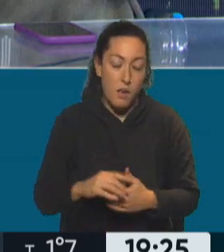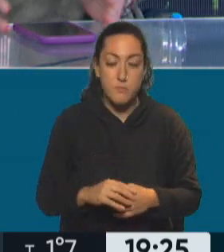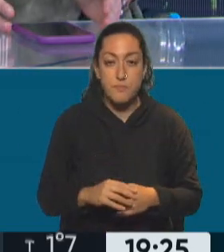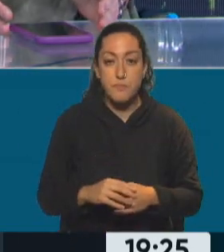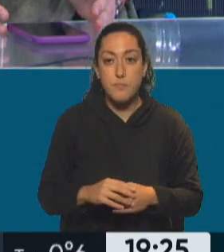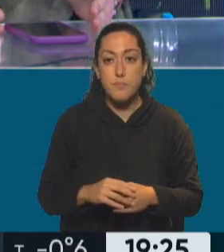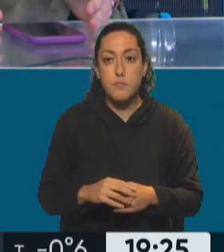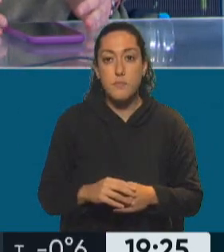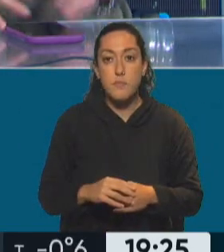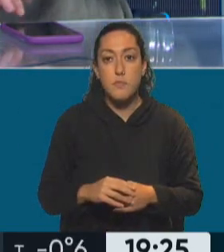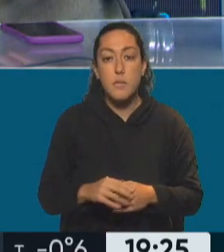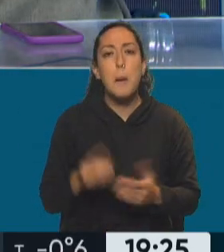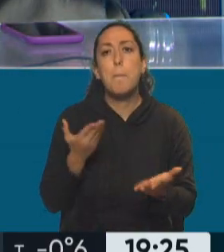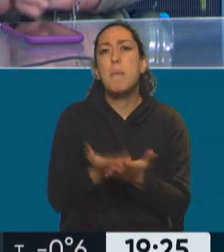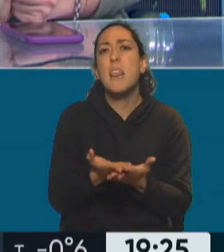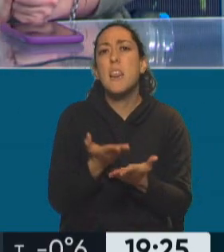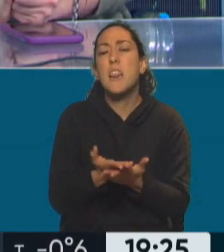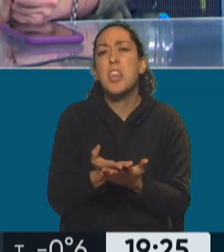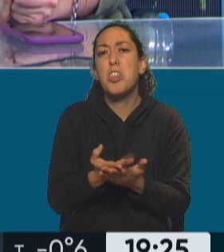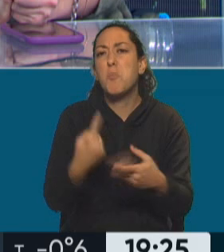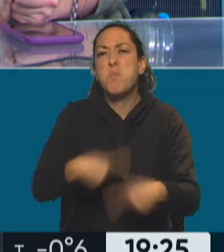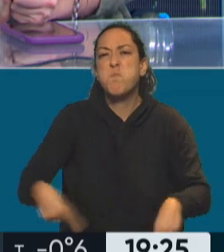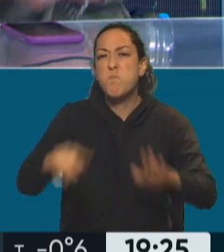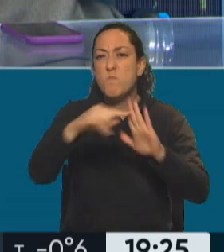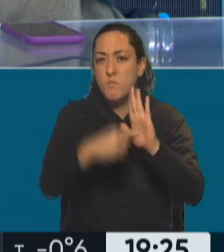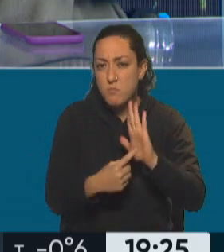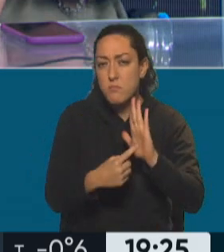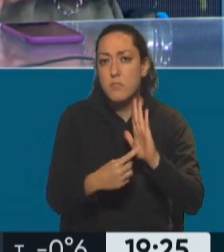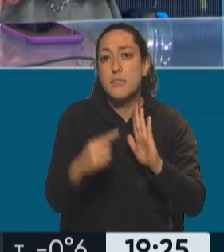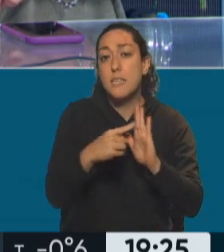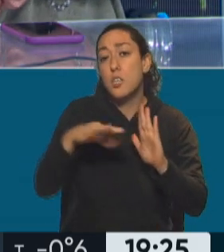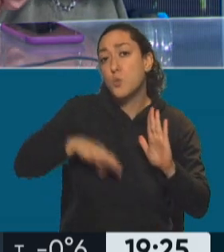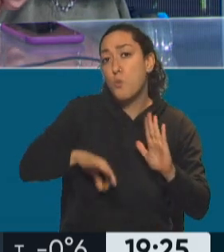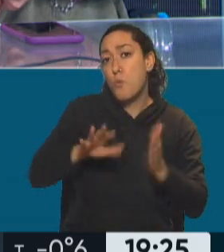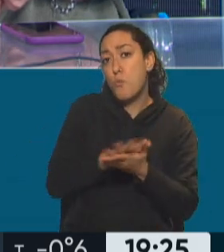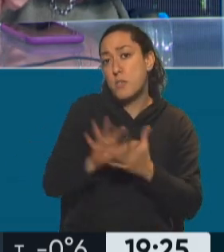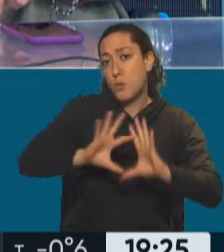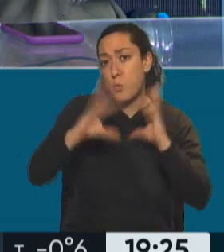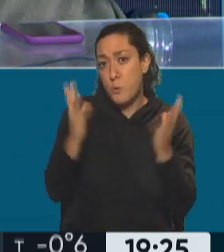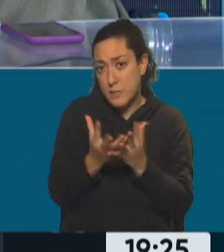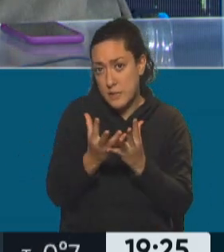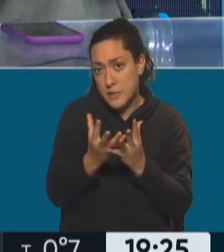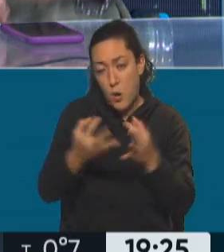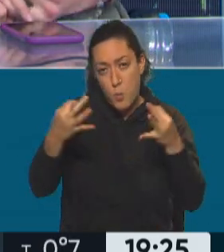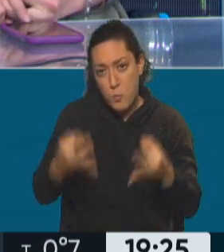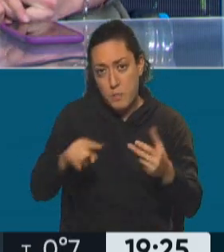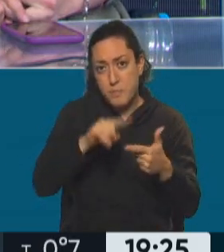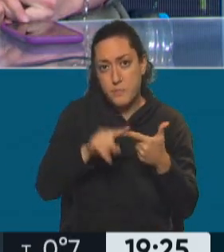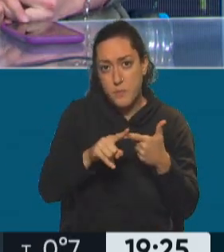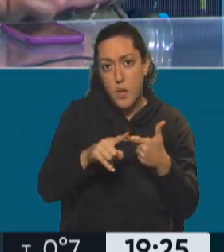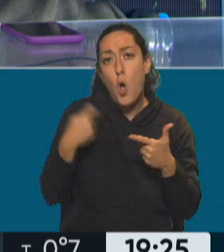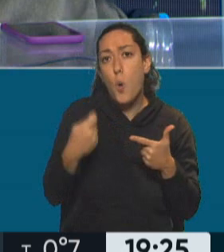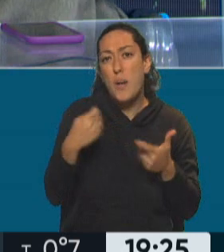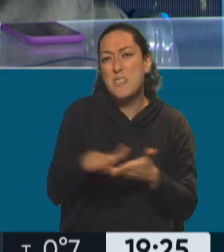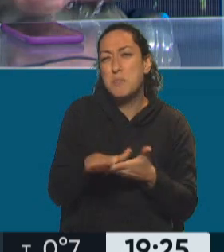los principales pedidos de estas diversas organizaciones? Bueno, salario básico universal y su implementación, aumento de la